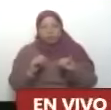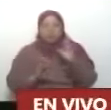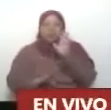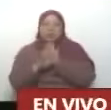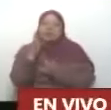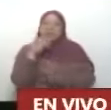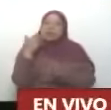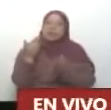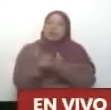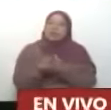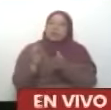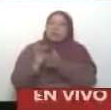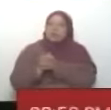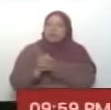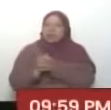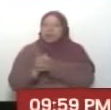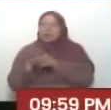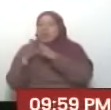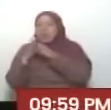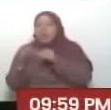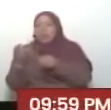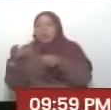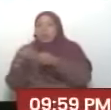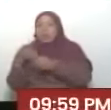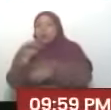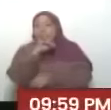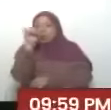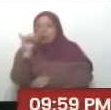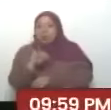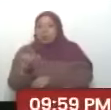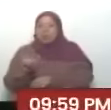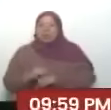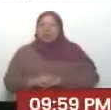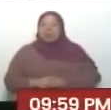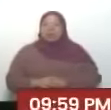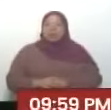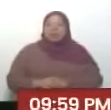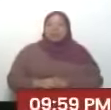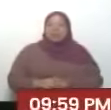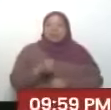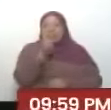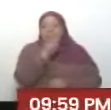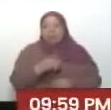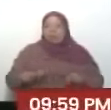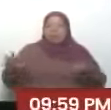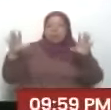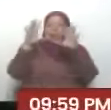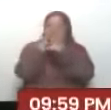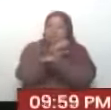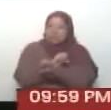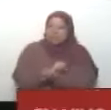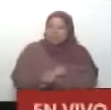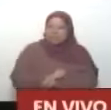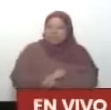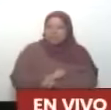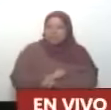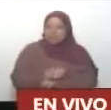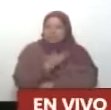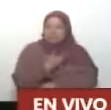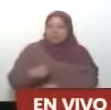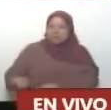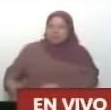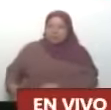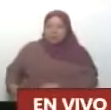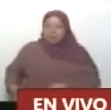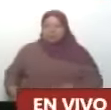avance. Muchas gracias, Cardenales del Éxito. ¿Qué me dice Cardenales del Éxito? Buenas noches, presidente. Bueno, fíjese lo que